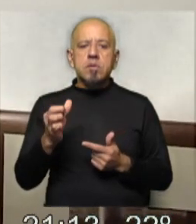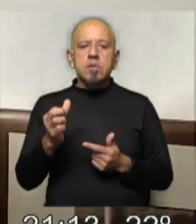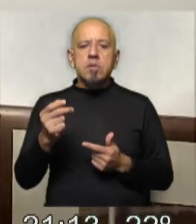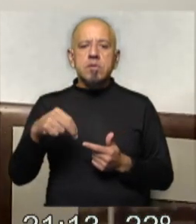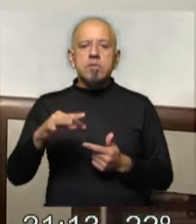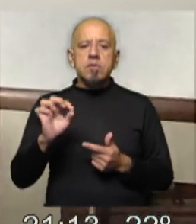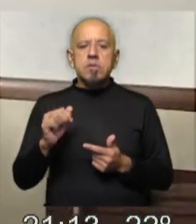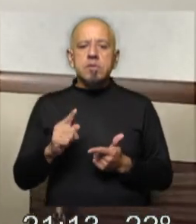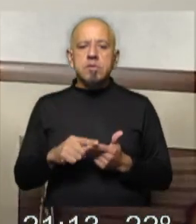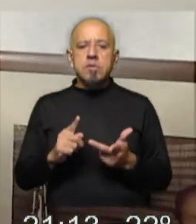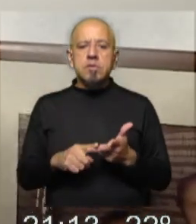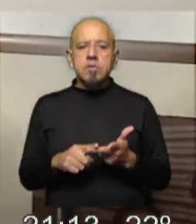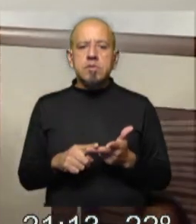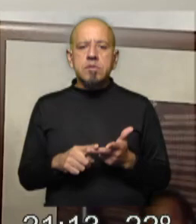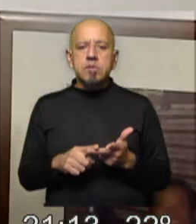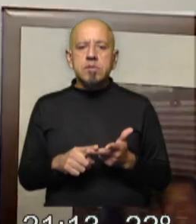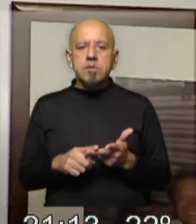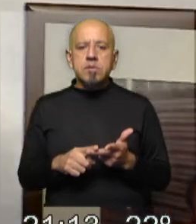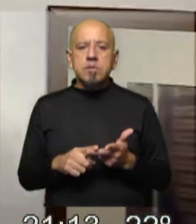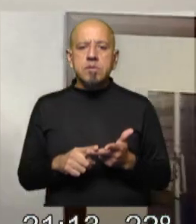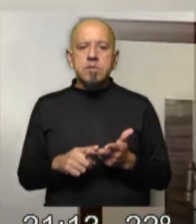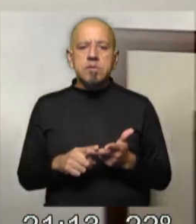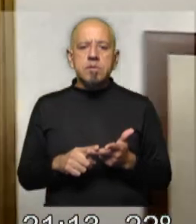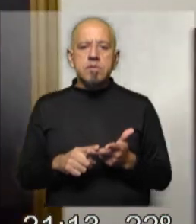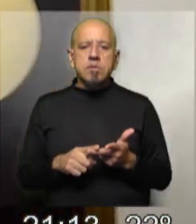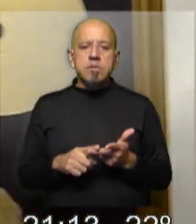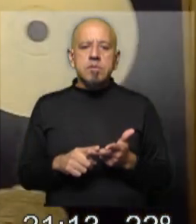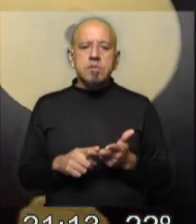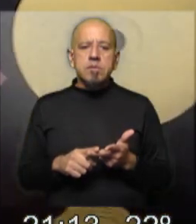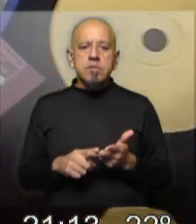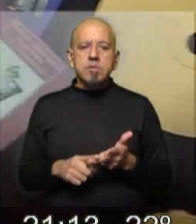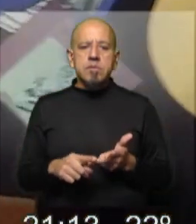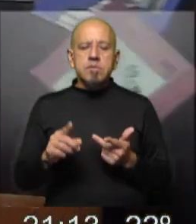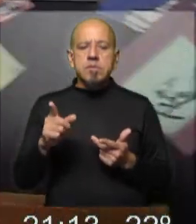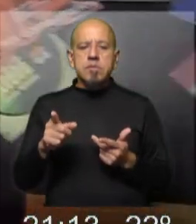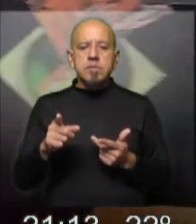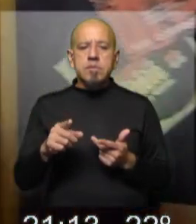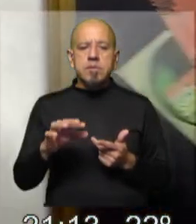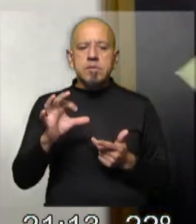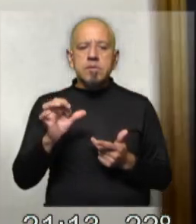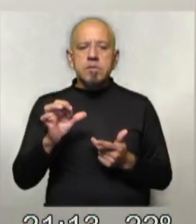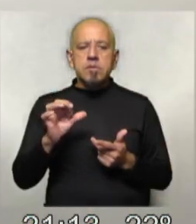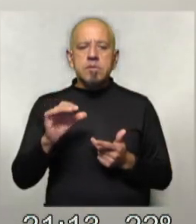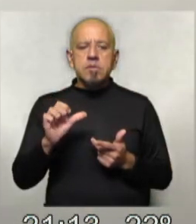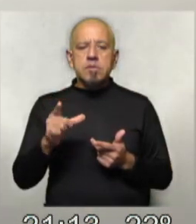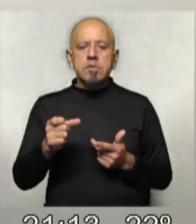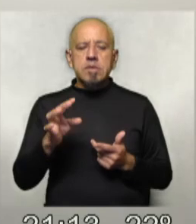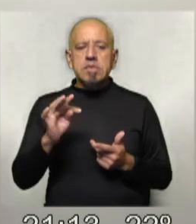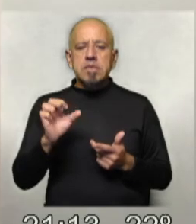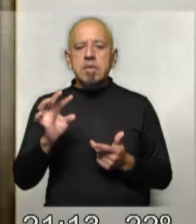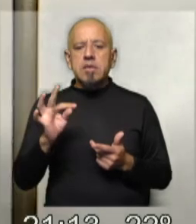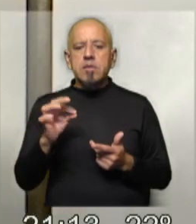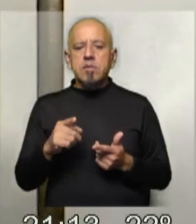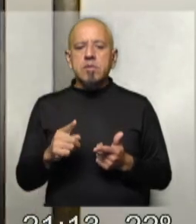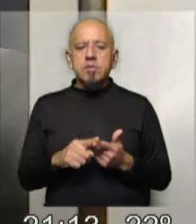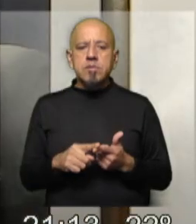Candombe Beat. Después el Sexteto Electrónico era una música más de los 60, que también era para